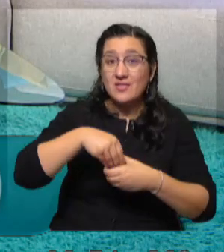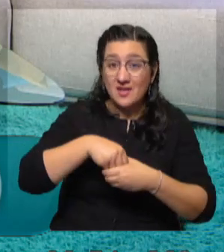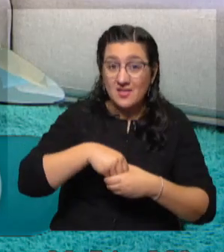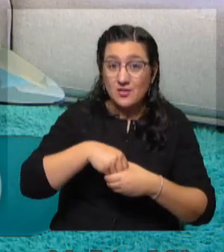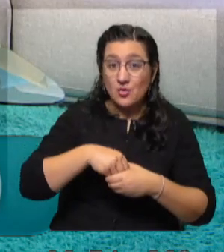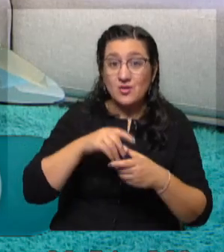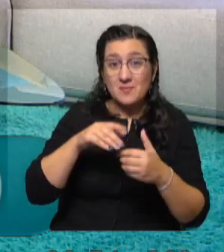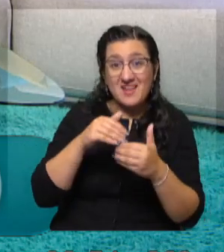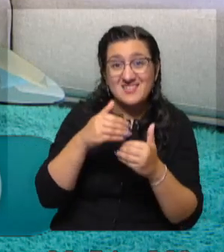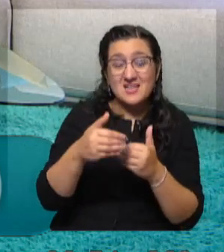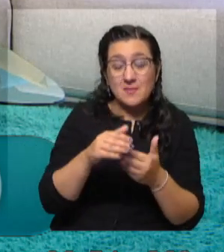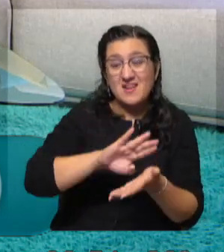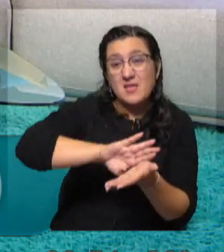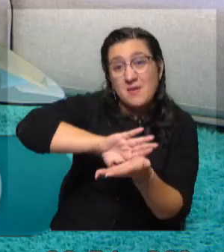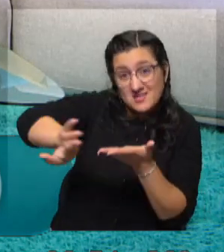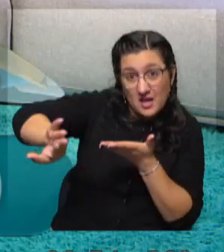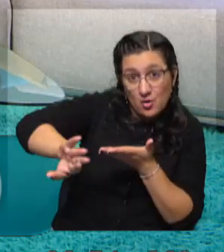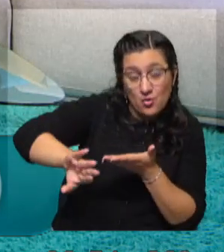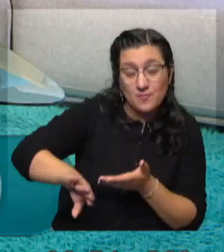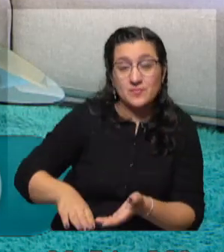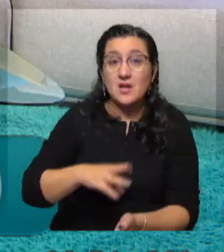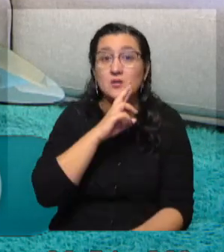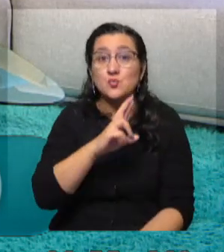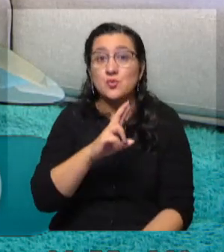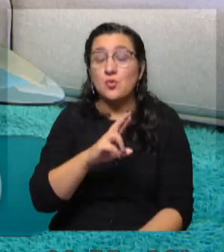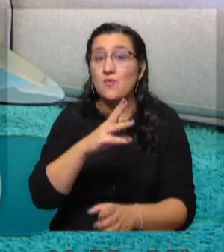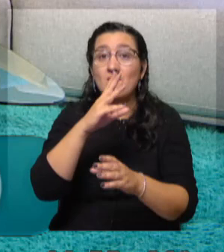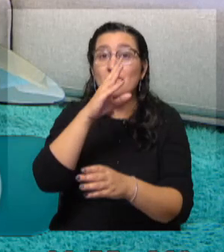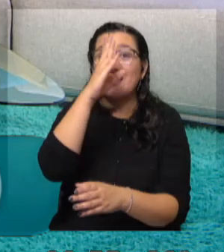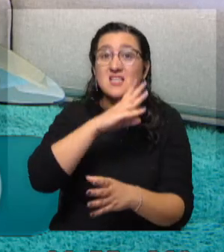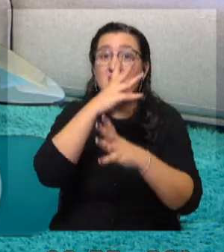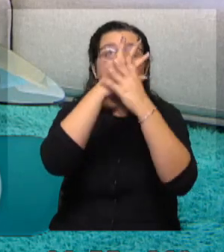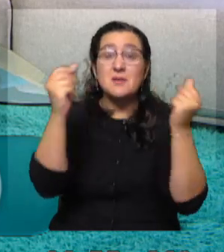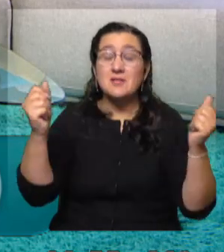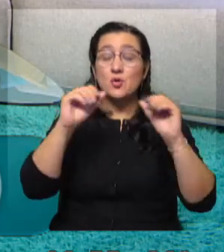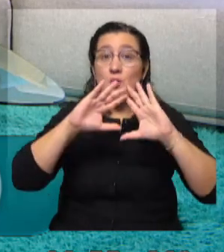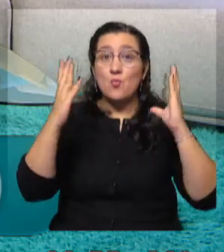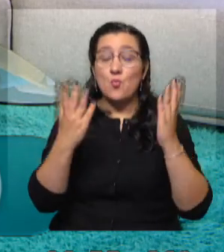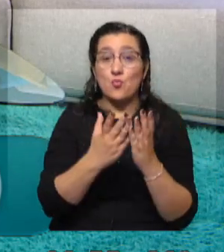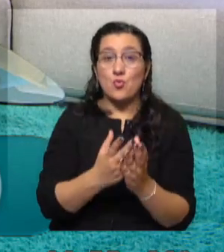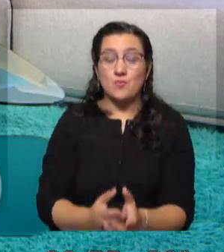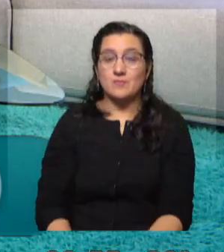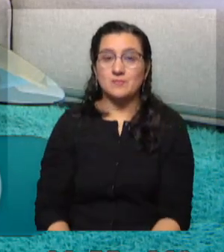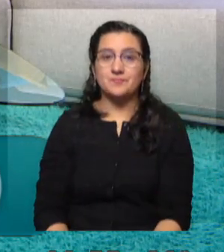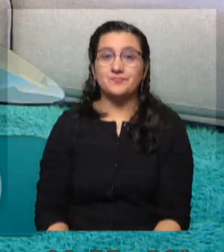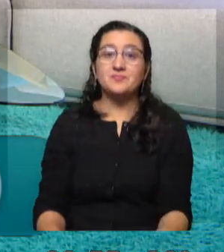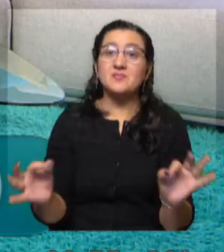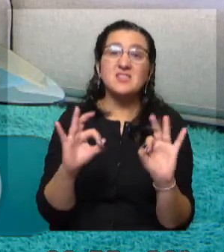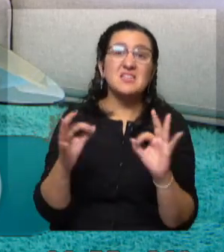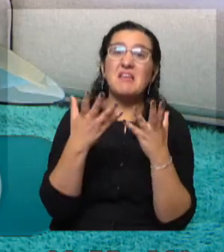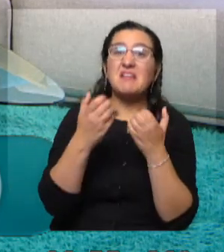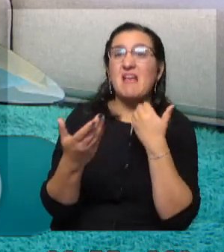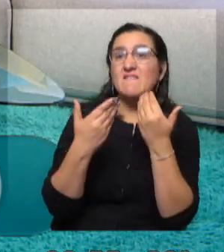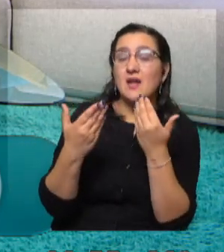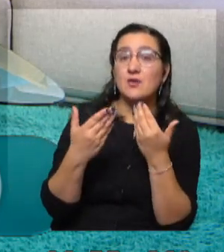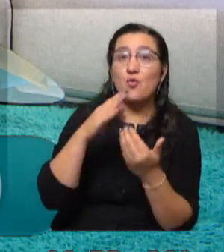componente externo para desplazarlo y el resultado fue que Brasil desapareció del mundo bolsonaro lo metió para dentro nadie quería hablar con bolsonaro